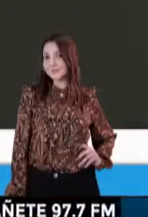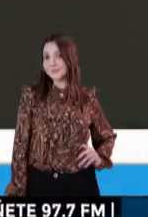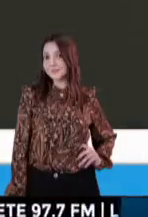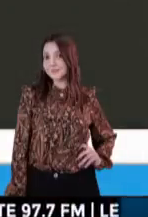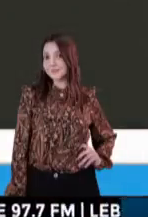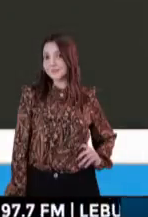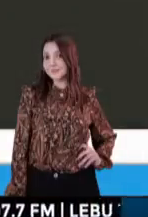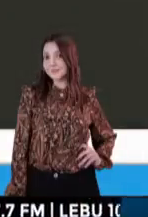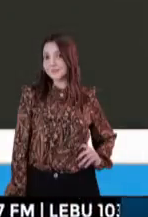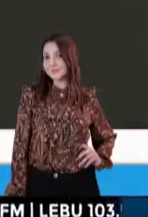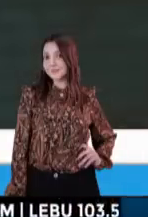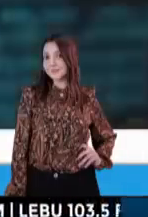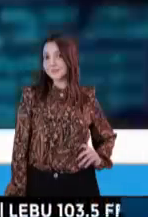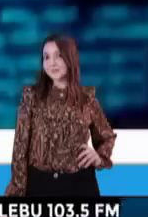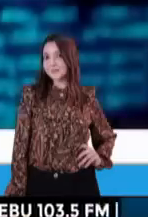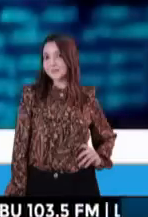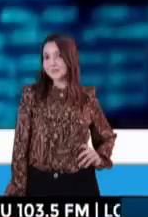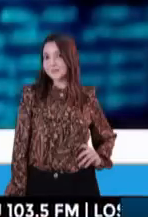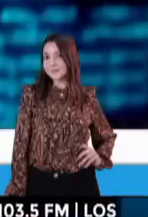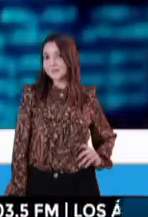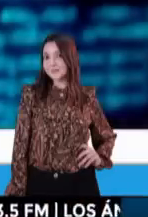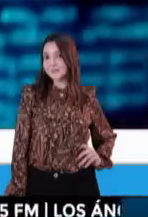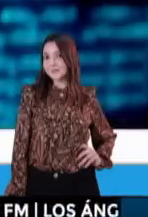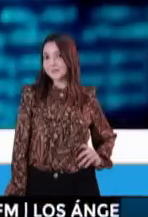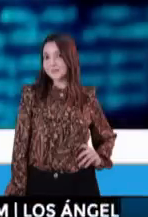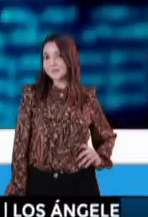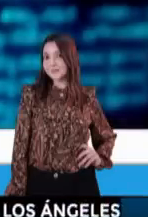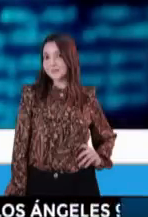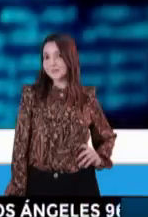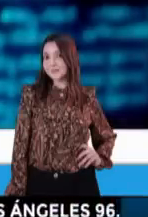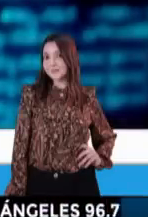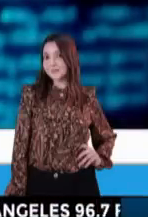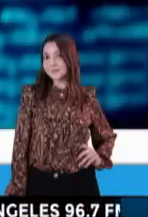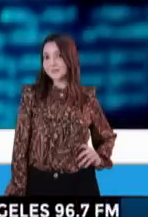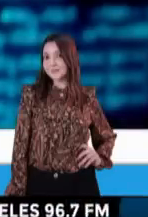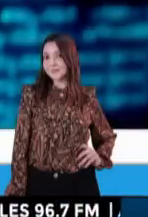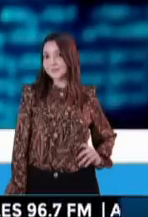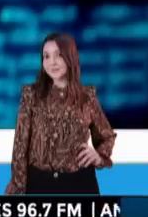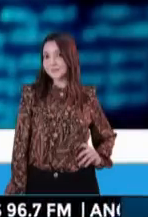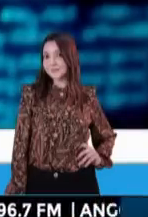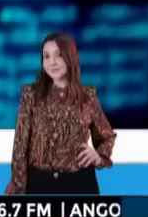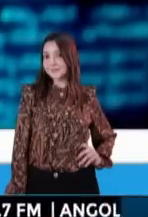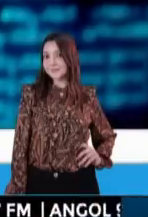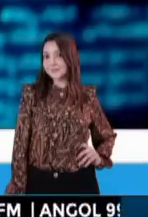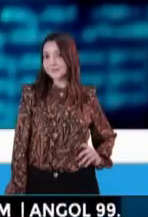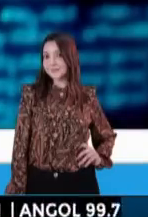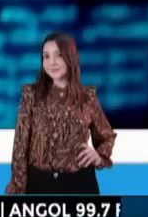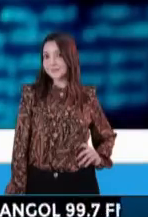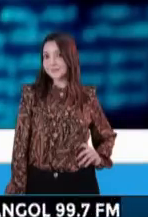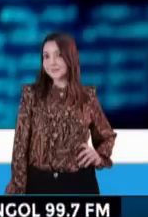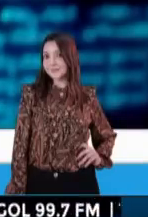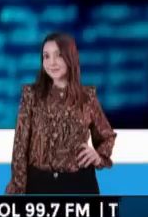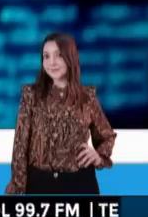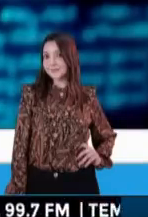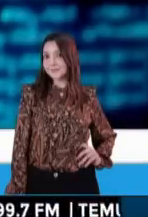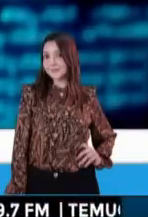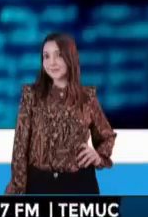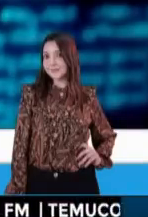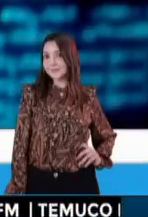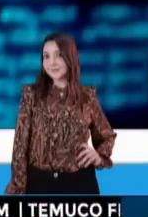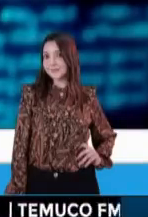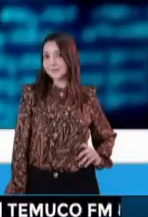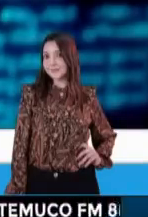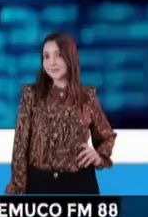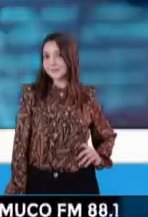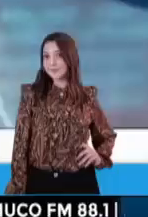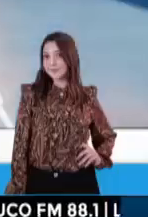Además, indicó que se tienen que establecer otras responsabilidades en el caso, ya que la renuncia del general Paiva, que recordemos se dio la